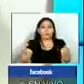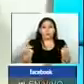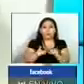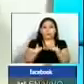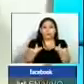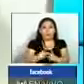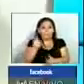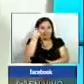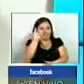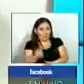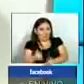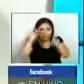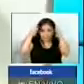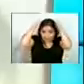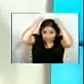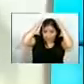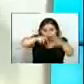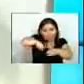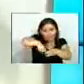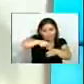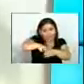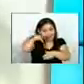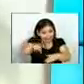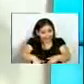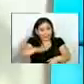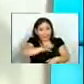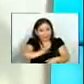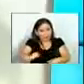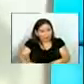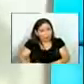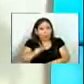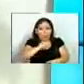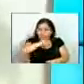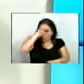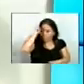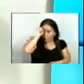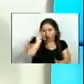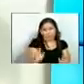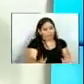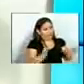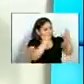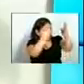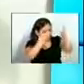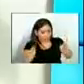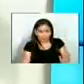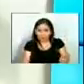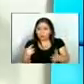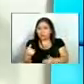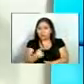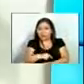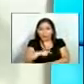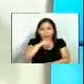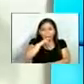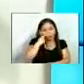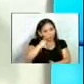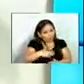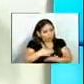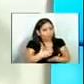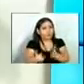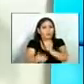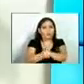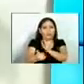un chef salvadoreño Pues que trabaja Para ricos y famosos Ahora está Brindando su talento Para necesitados